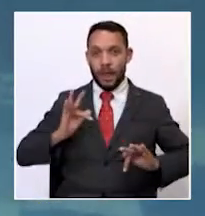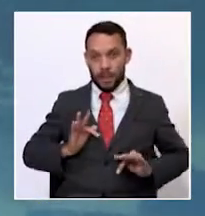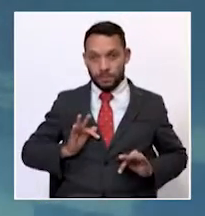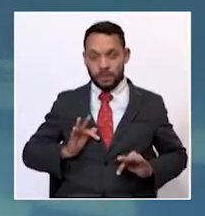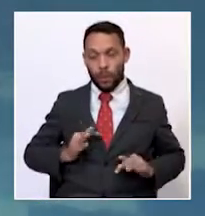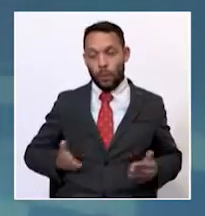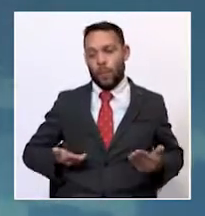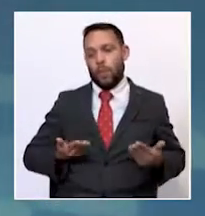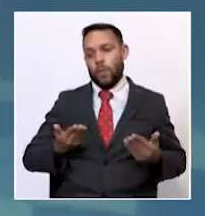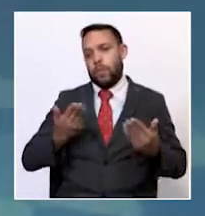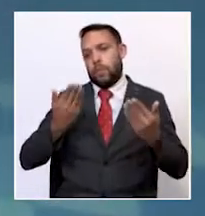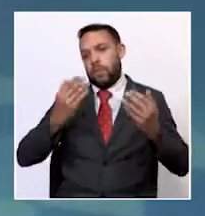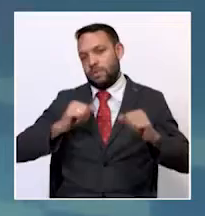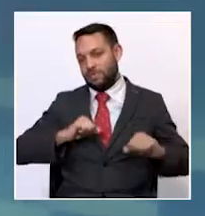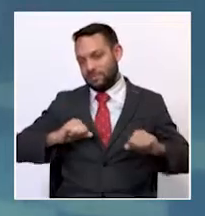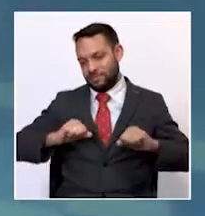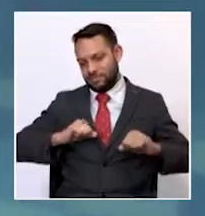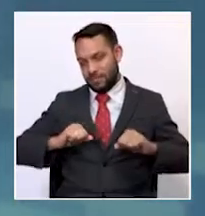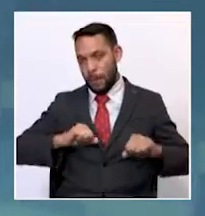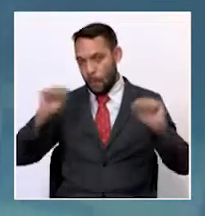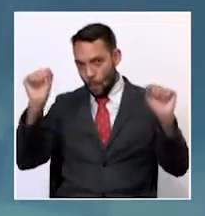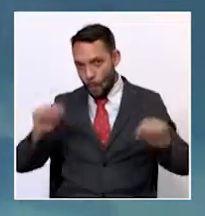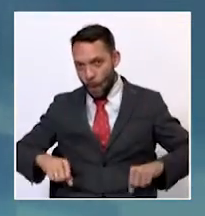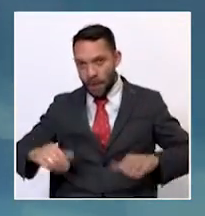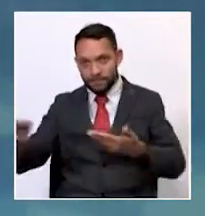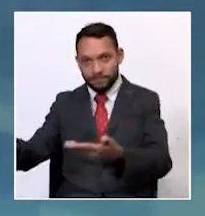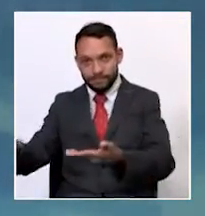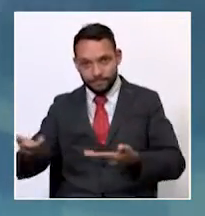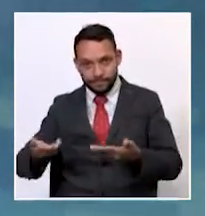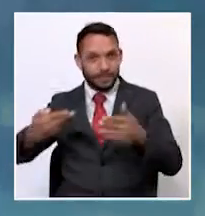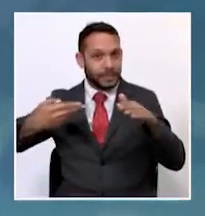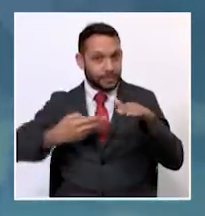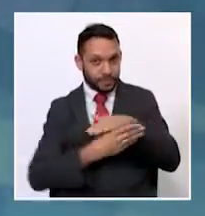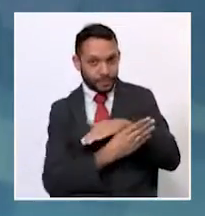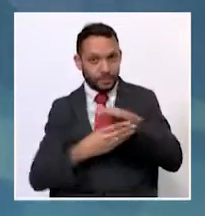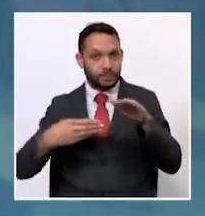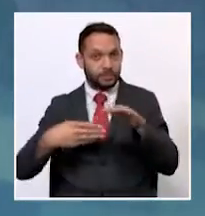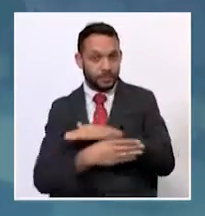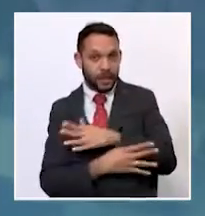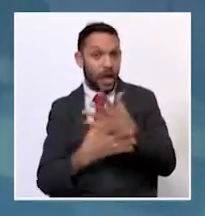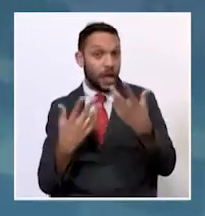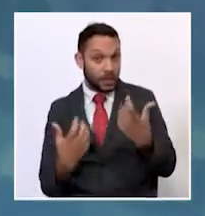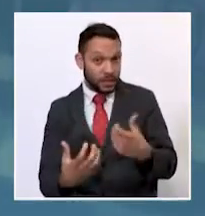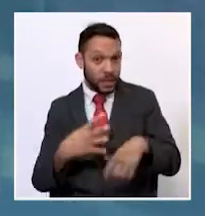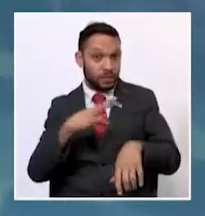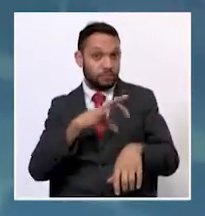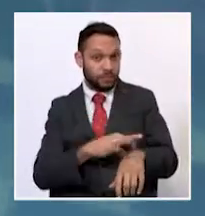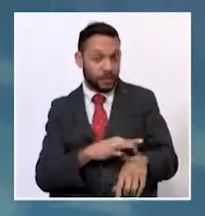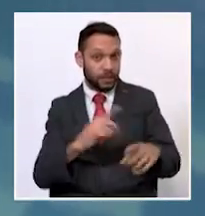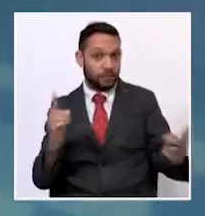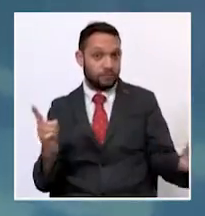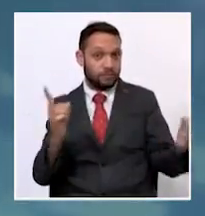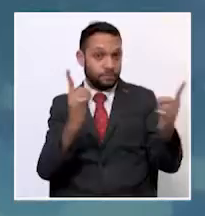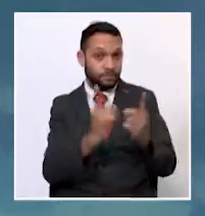momento activas en el Parque de la Salud toda la semana. Ustedes pueden pedir sus citas aquí al Parque de la Salud y aquí les estaremos dando la